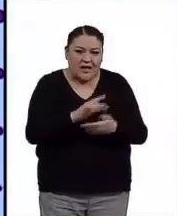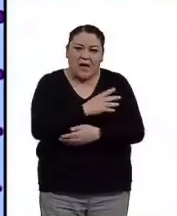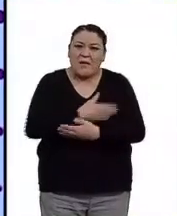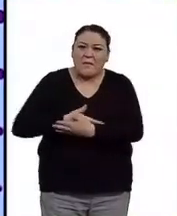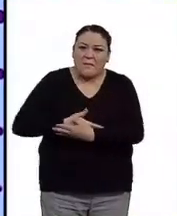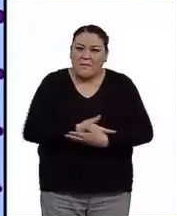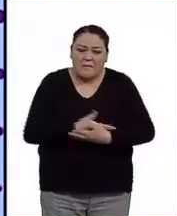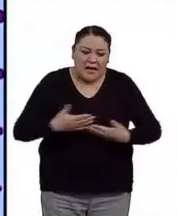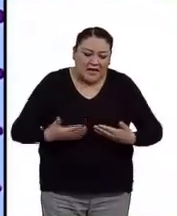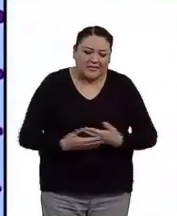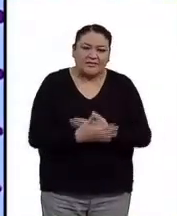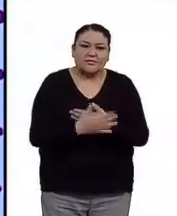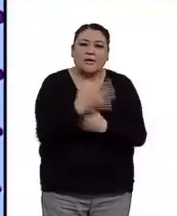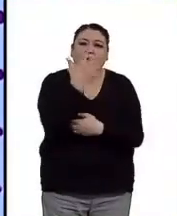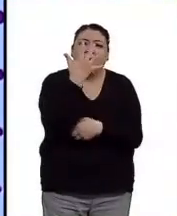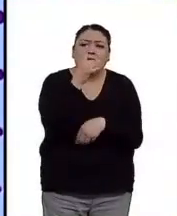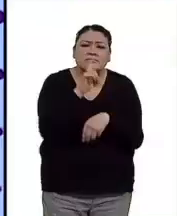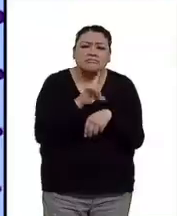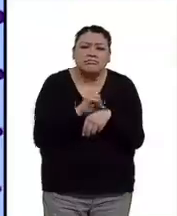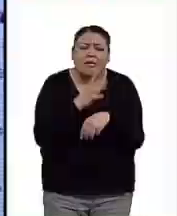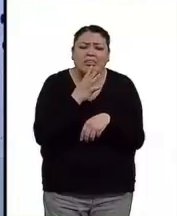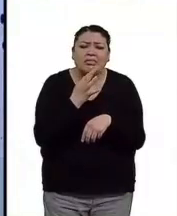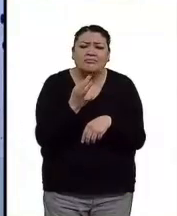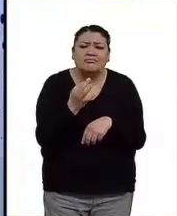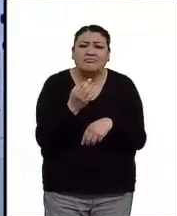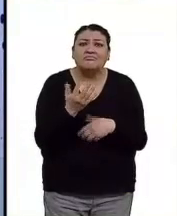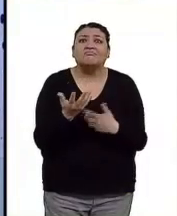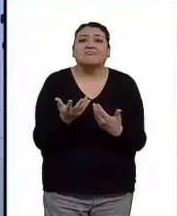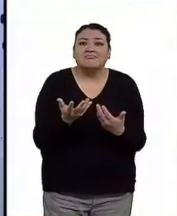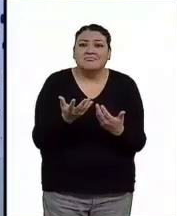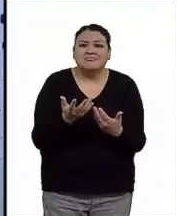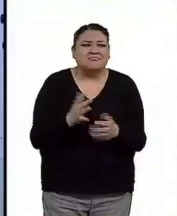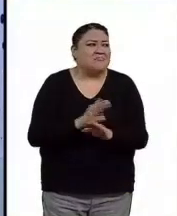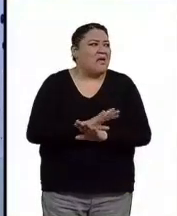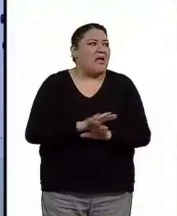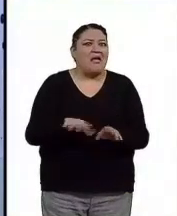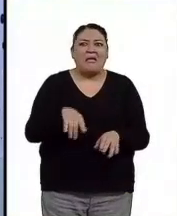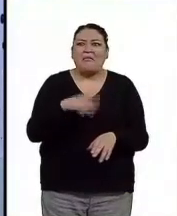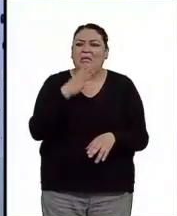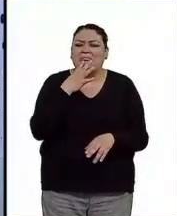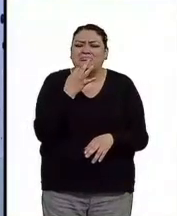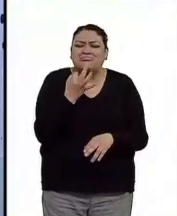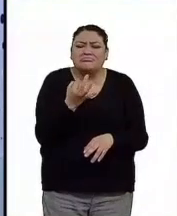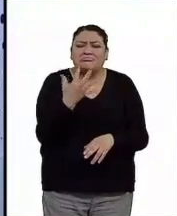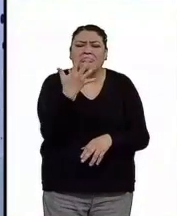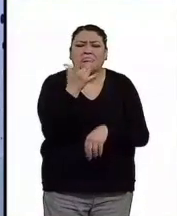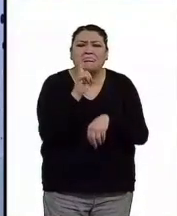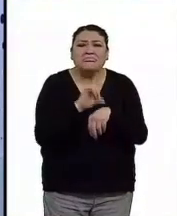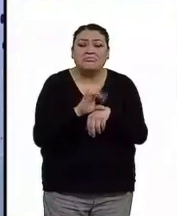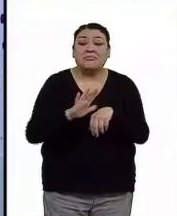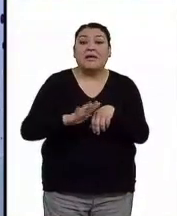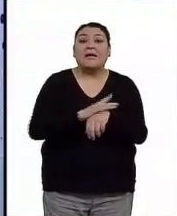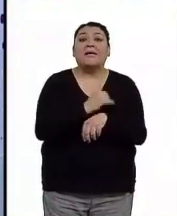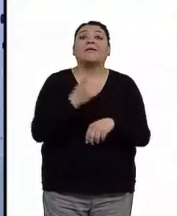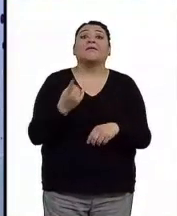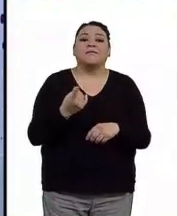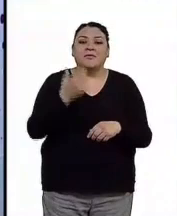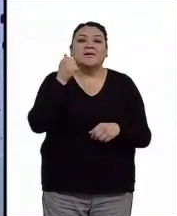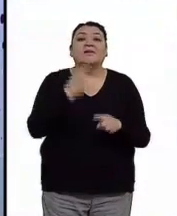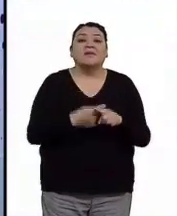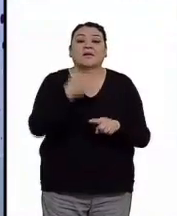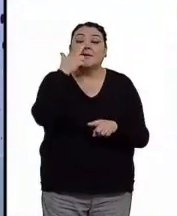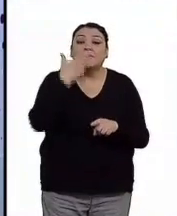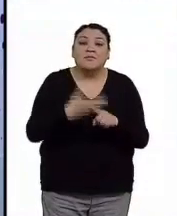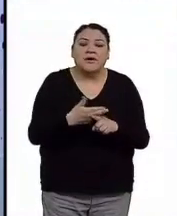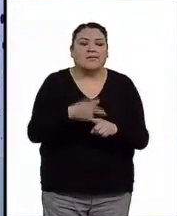de conocer a su nuevo hijo, a su nueva hija? Prácticamente nada. Y esto tiene que ver con que toda la carga del cuidado entonces